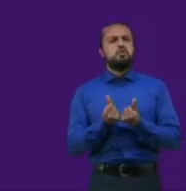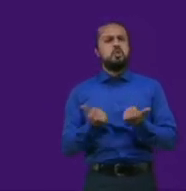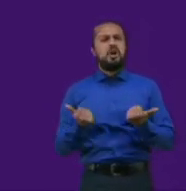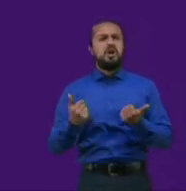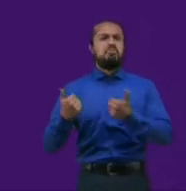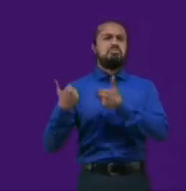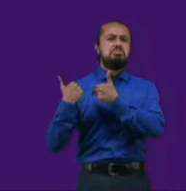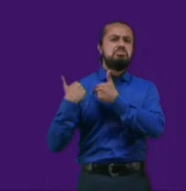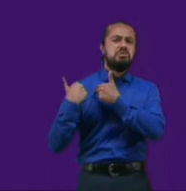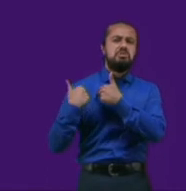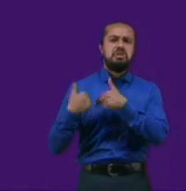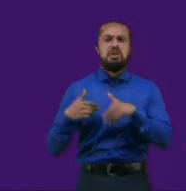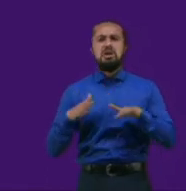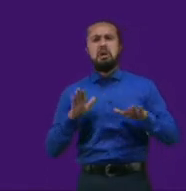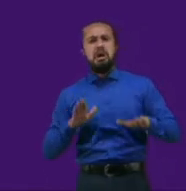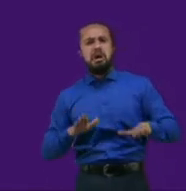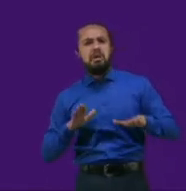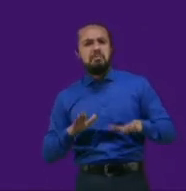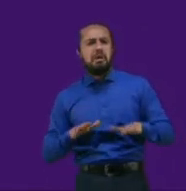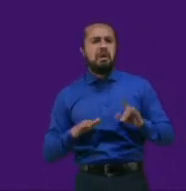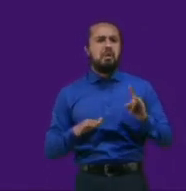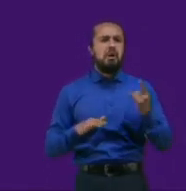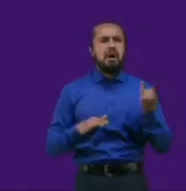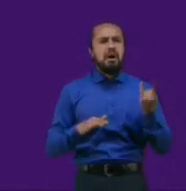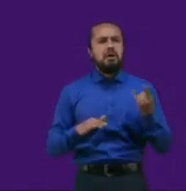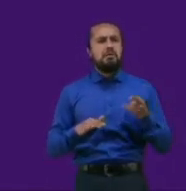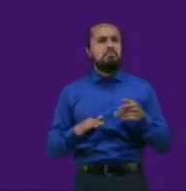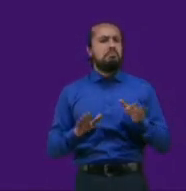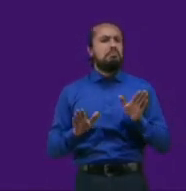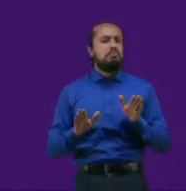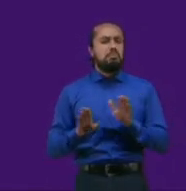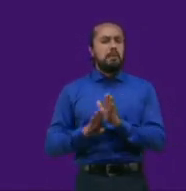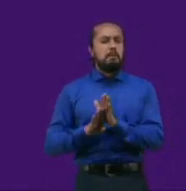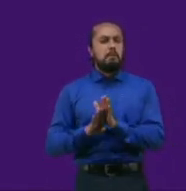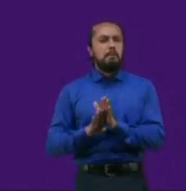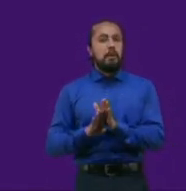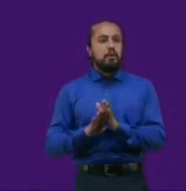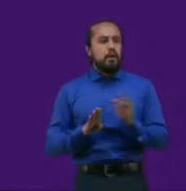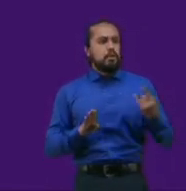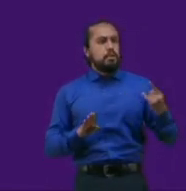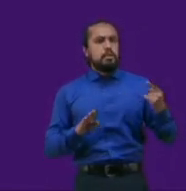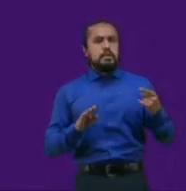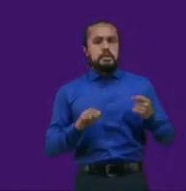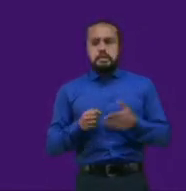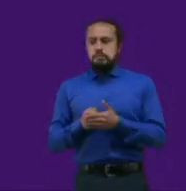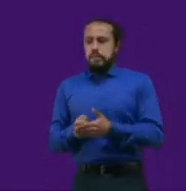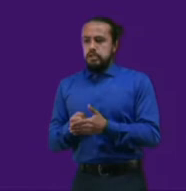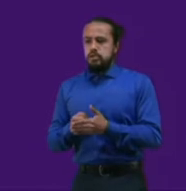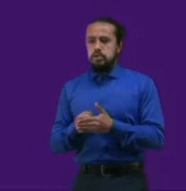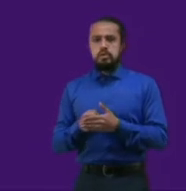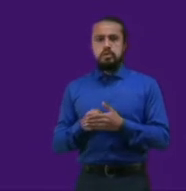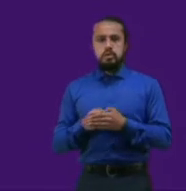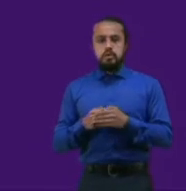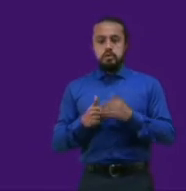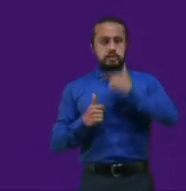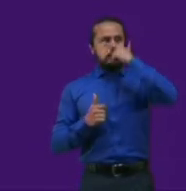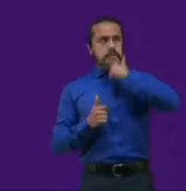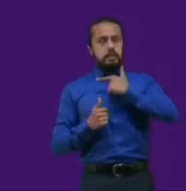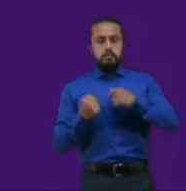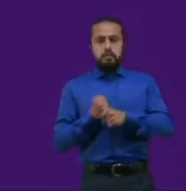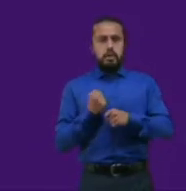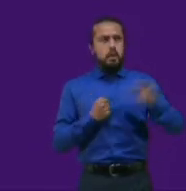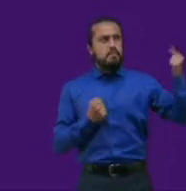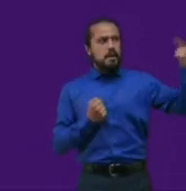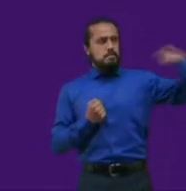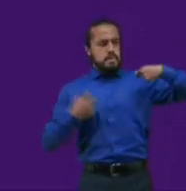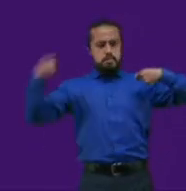responsabilidad, nosotros tenemos una responsabilidad, o por lo menos la sentimos con el crecimiento de la región, que nos la tomamos en serio, ponerse